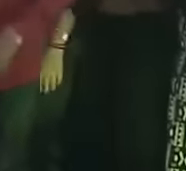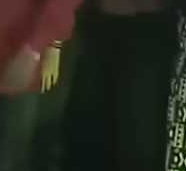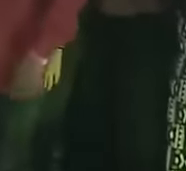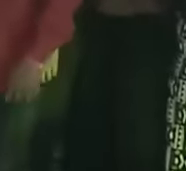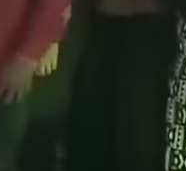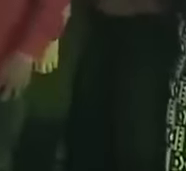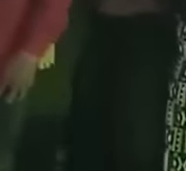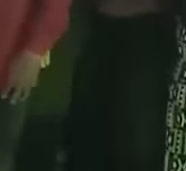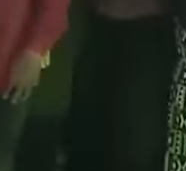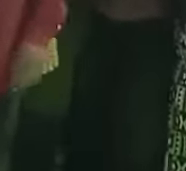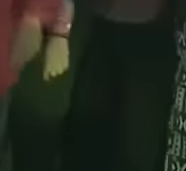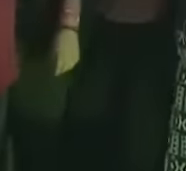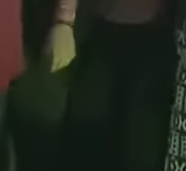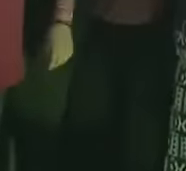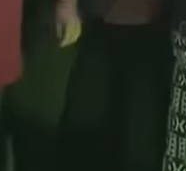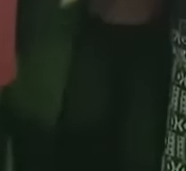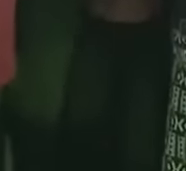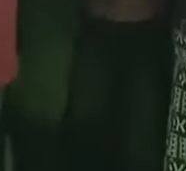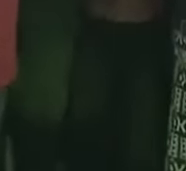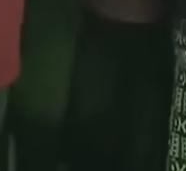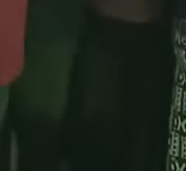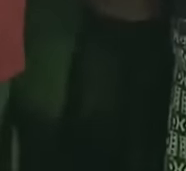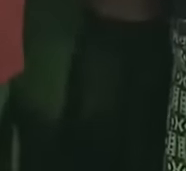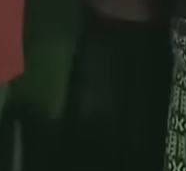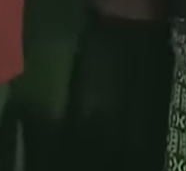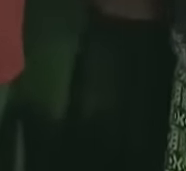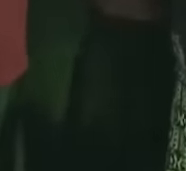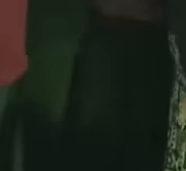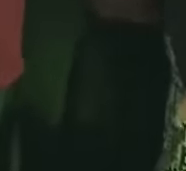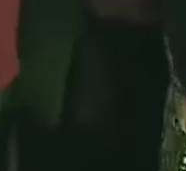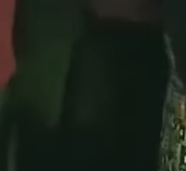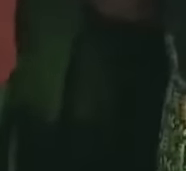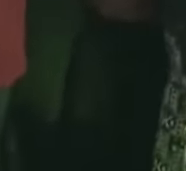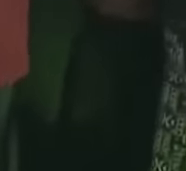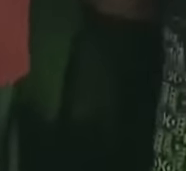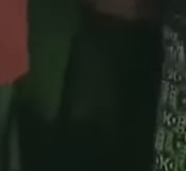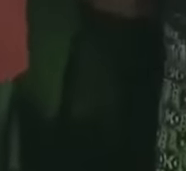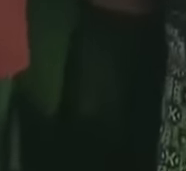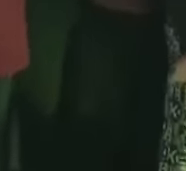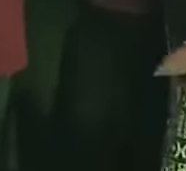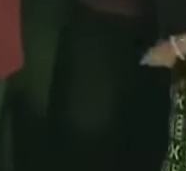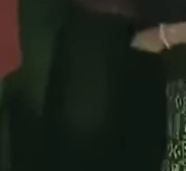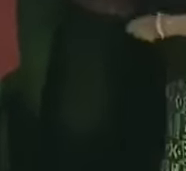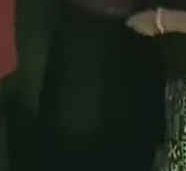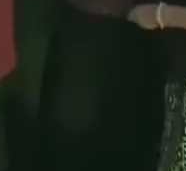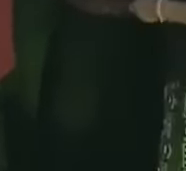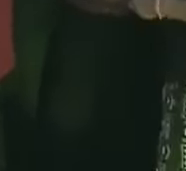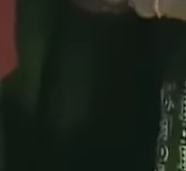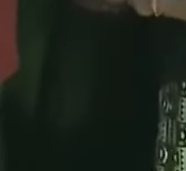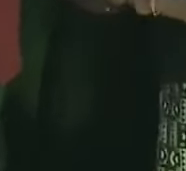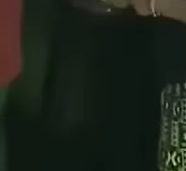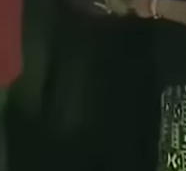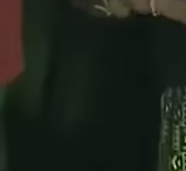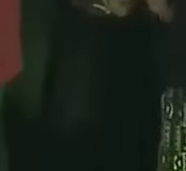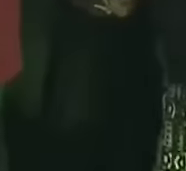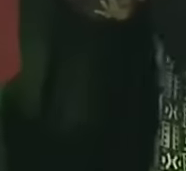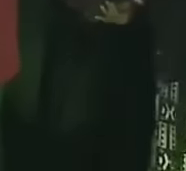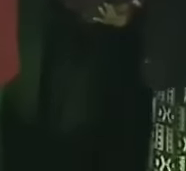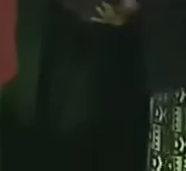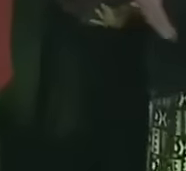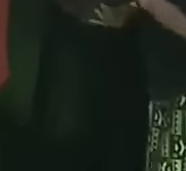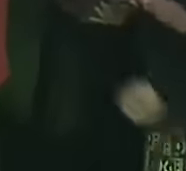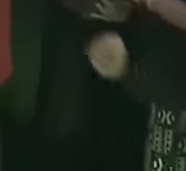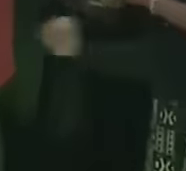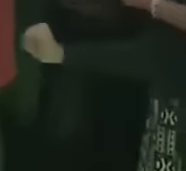presidente constitucional Nicolás Maduro, compartiendo con los acompañantes internacionales que han participado justamente